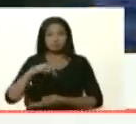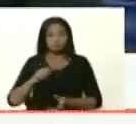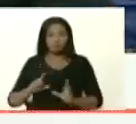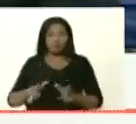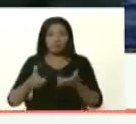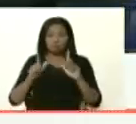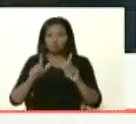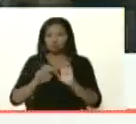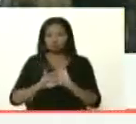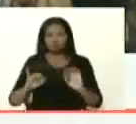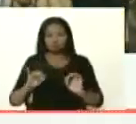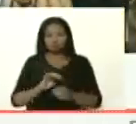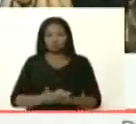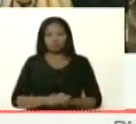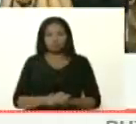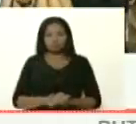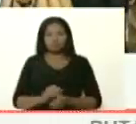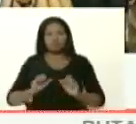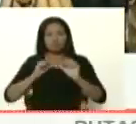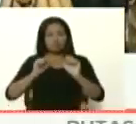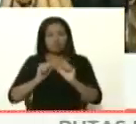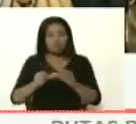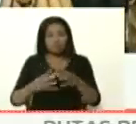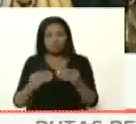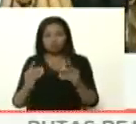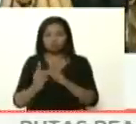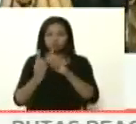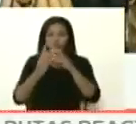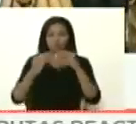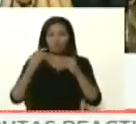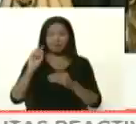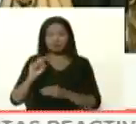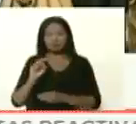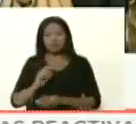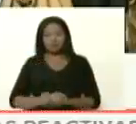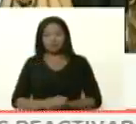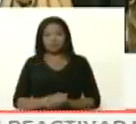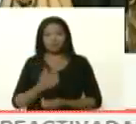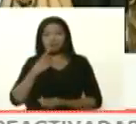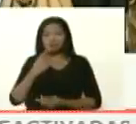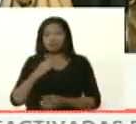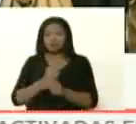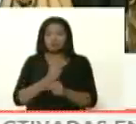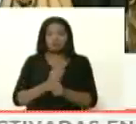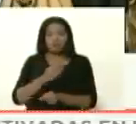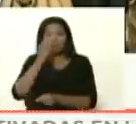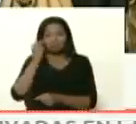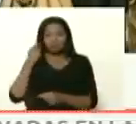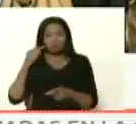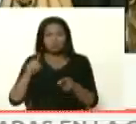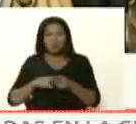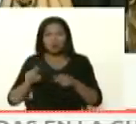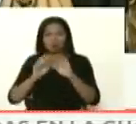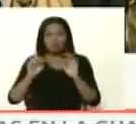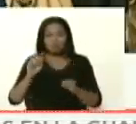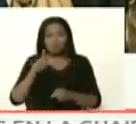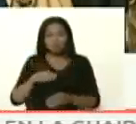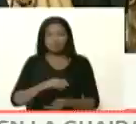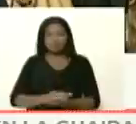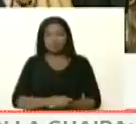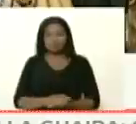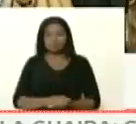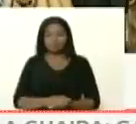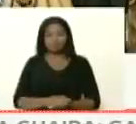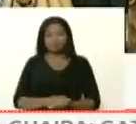eso. Avancemos en todos los frentes. Yo le digo a los trabajadores y a las trabajadoras de todo